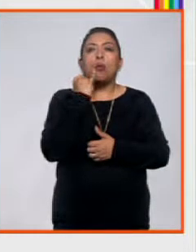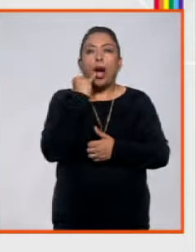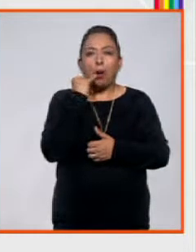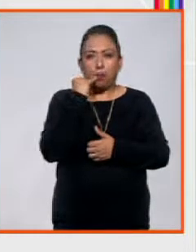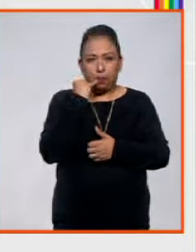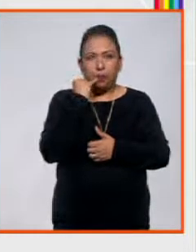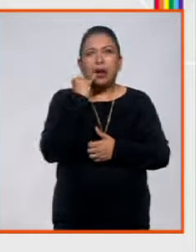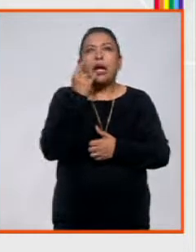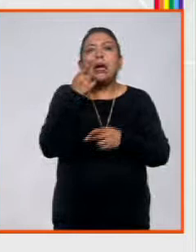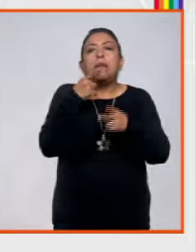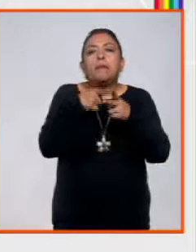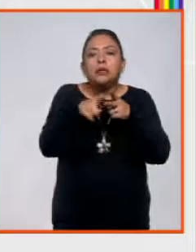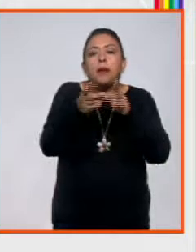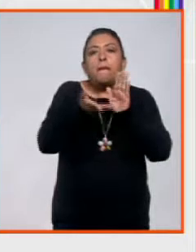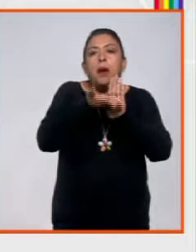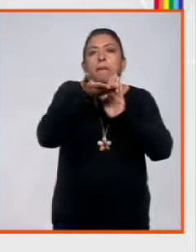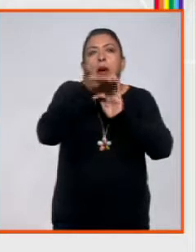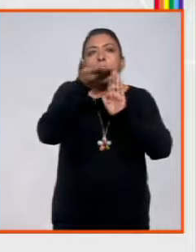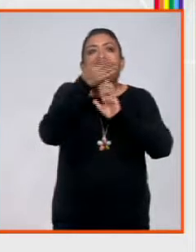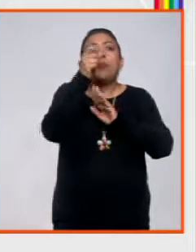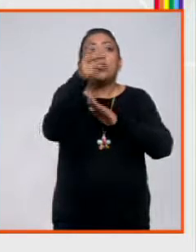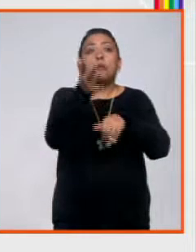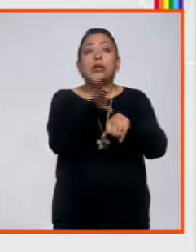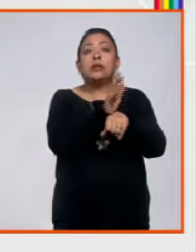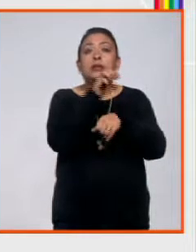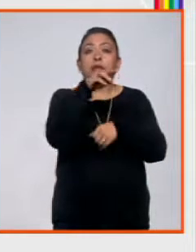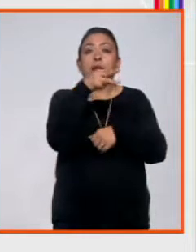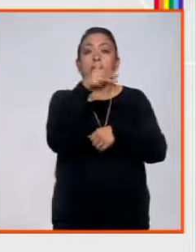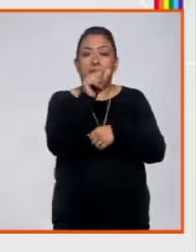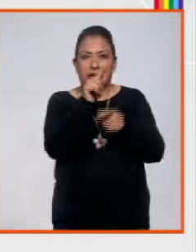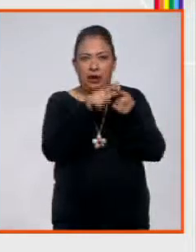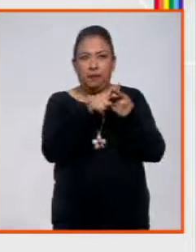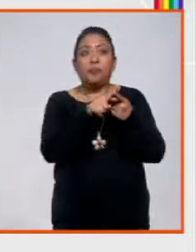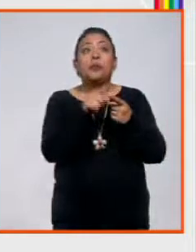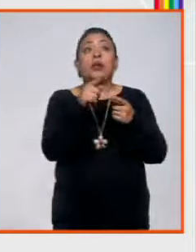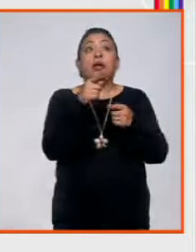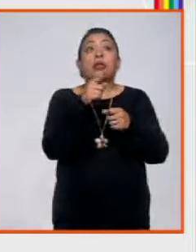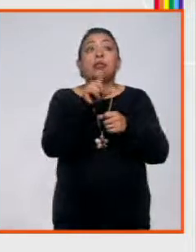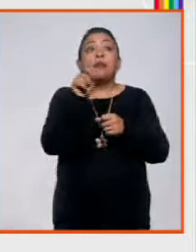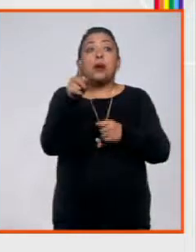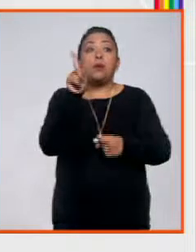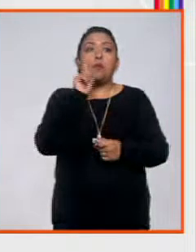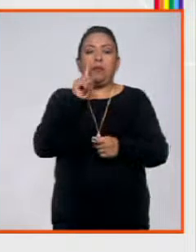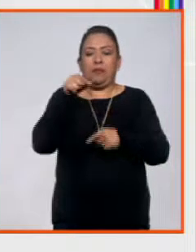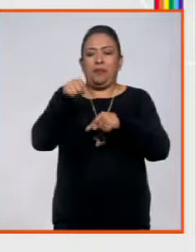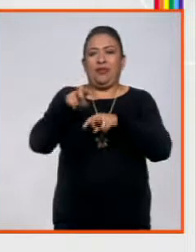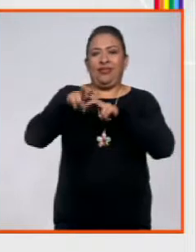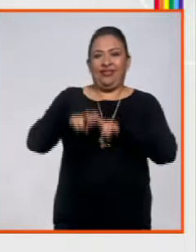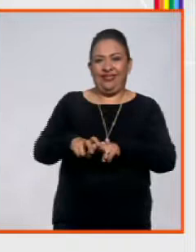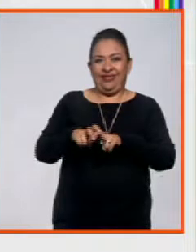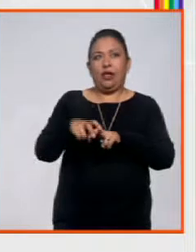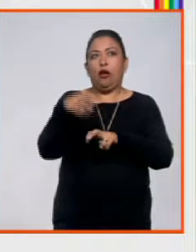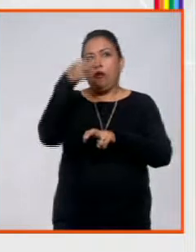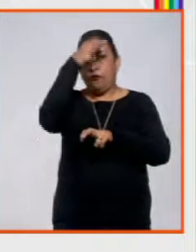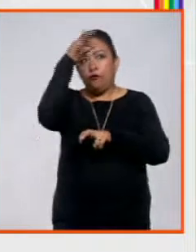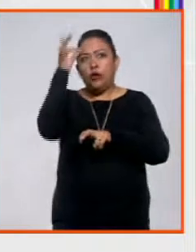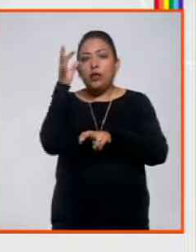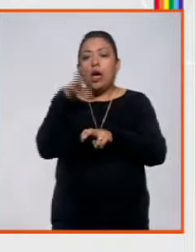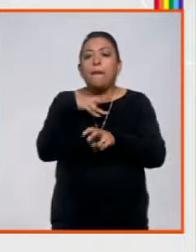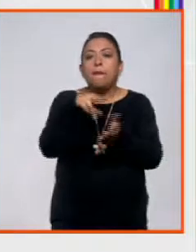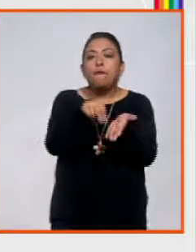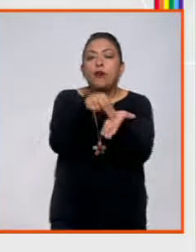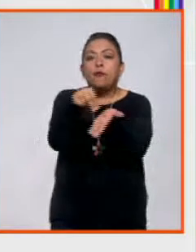aún por construirse y el cine maya en el primer plano frida kahlo recoge en silla de ruedas recoge firmas